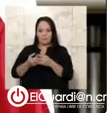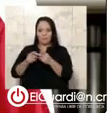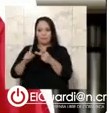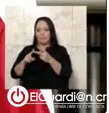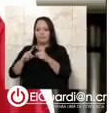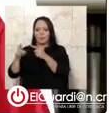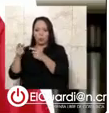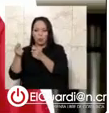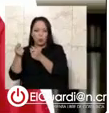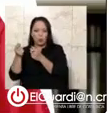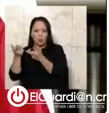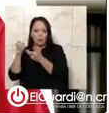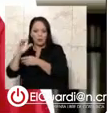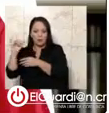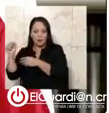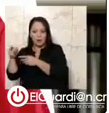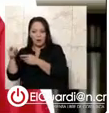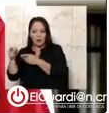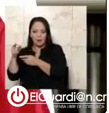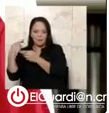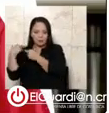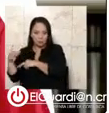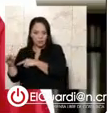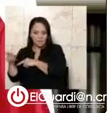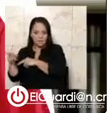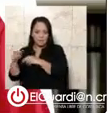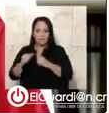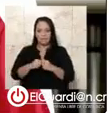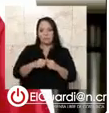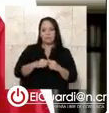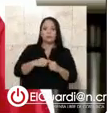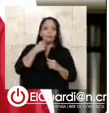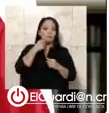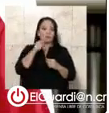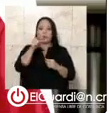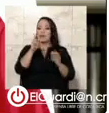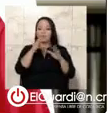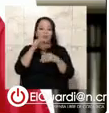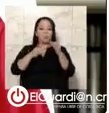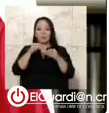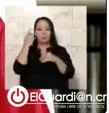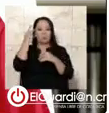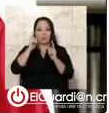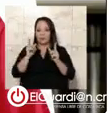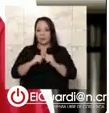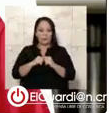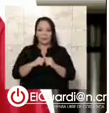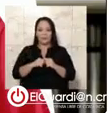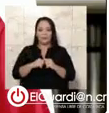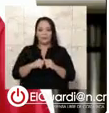de la Caja de una manera absolutamente irresponsable. Y a eso yo le digo, ahí no hay un juicio político, hay un juicio